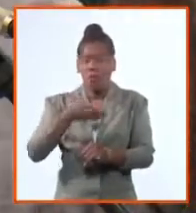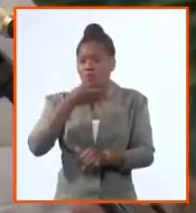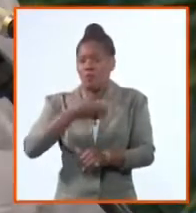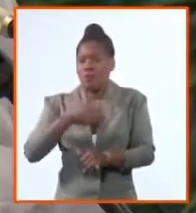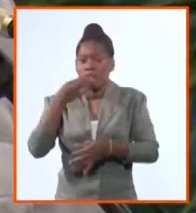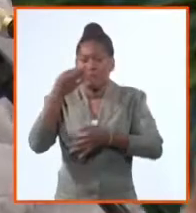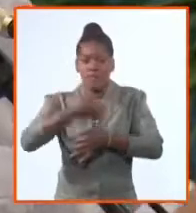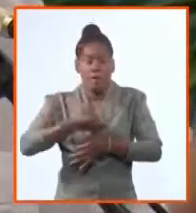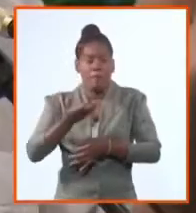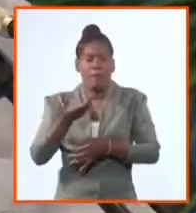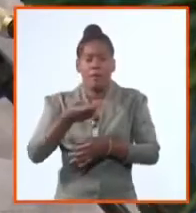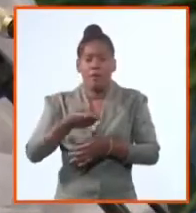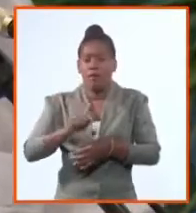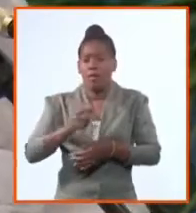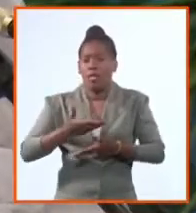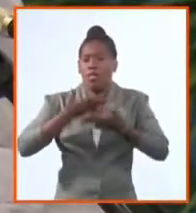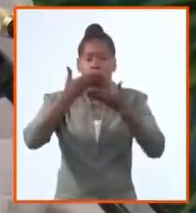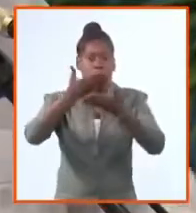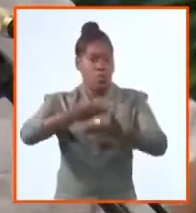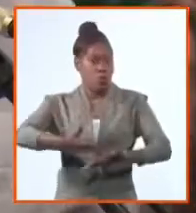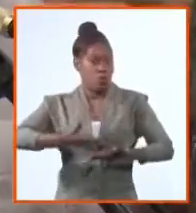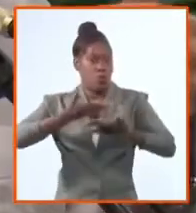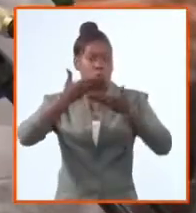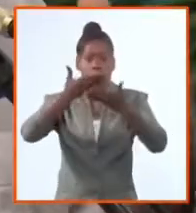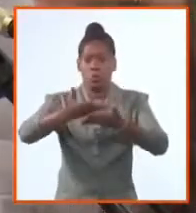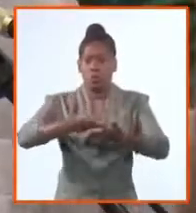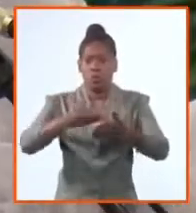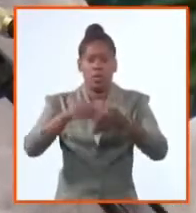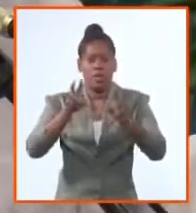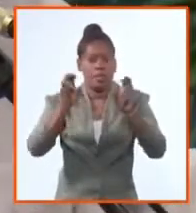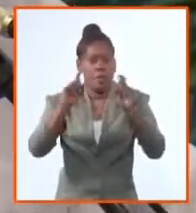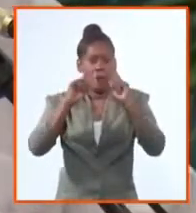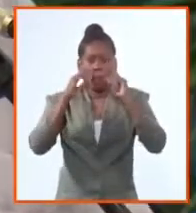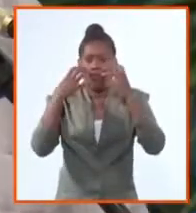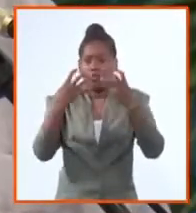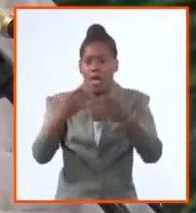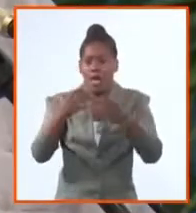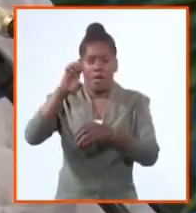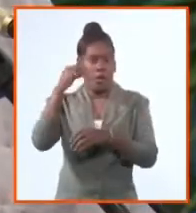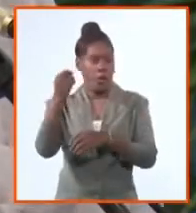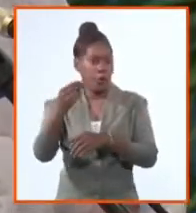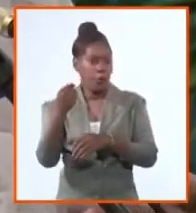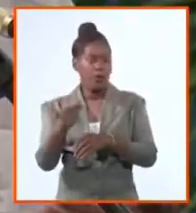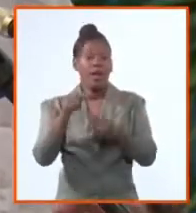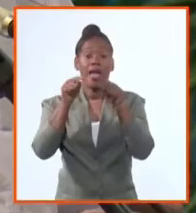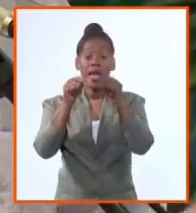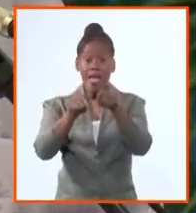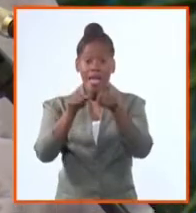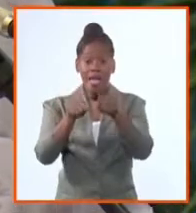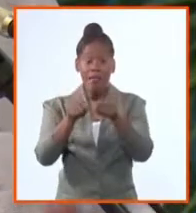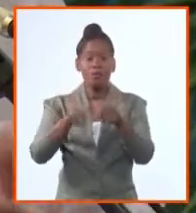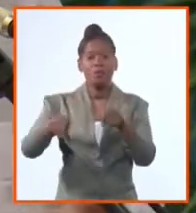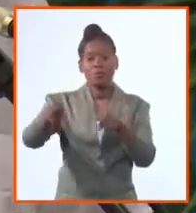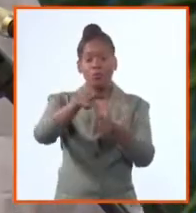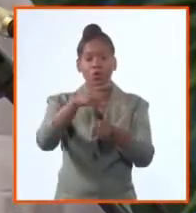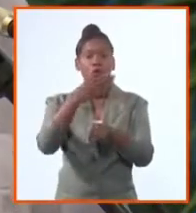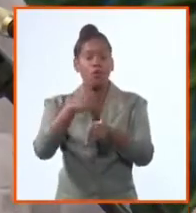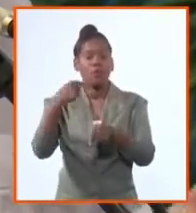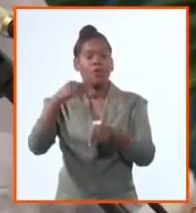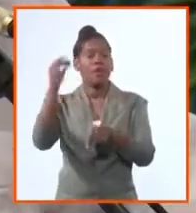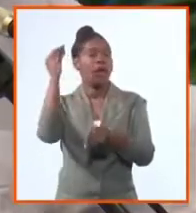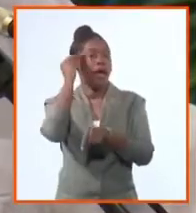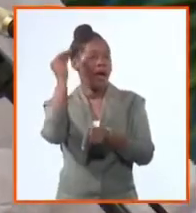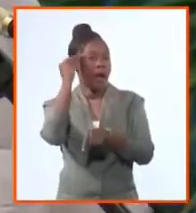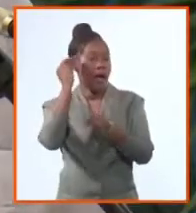especial. Y la cantidad de cosas que yo descubrí, a pesar de haberlo vivido, una cosa es vivirlo y otra cosa es después escribir sobre eso, de cosas que Fidel ha